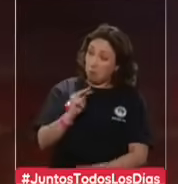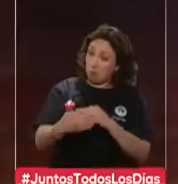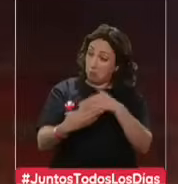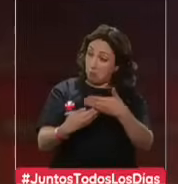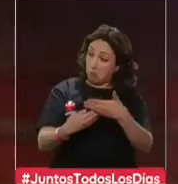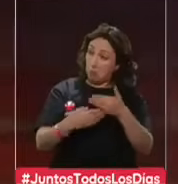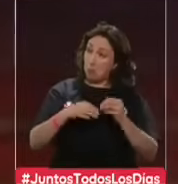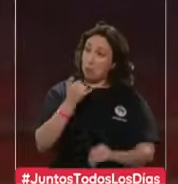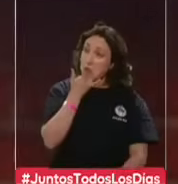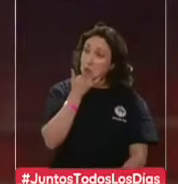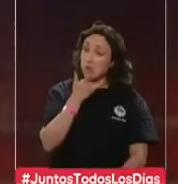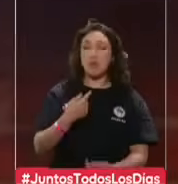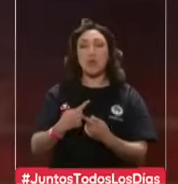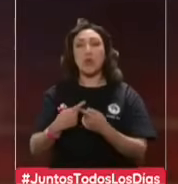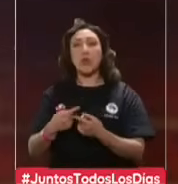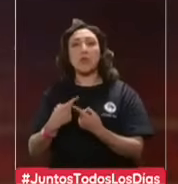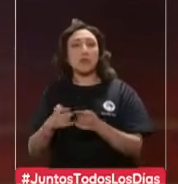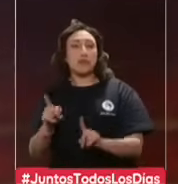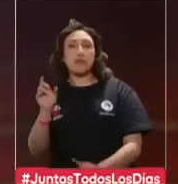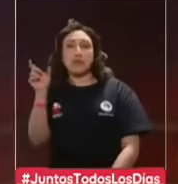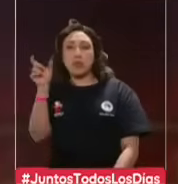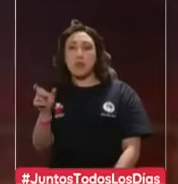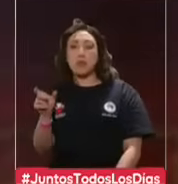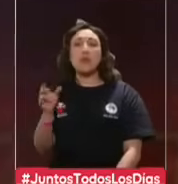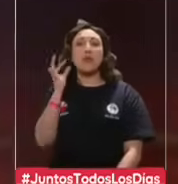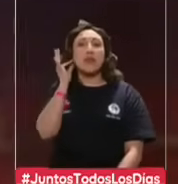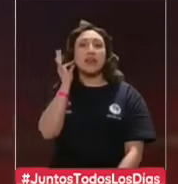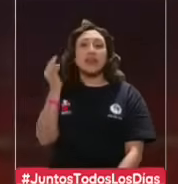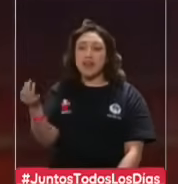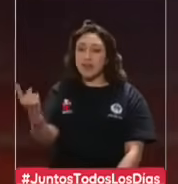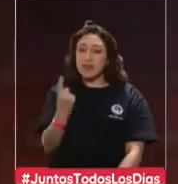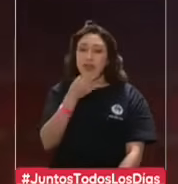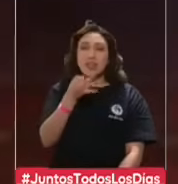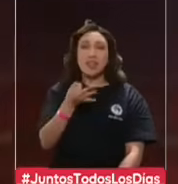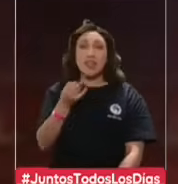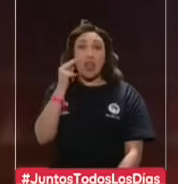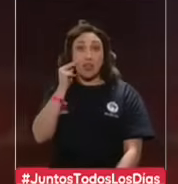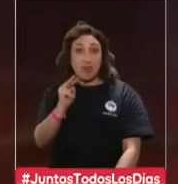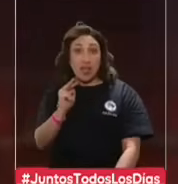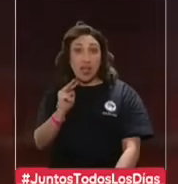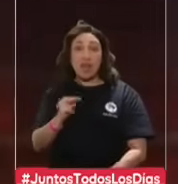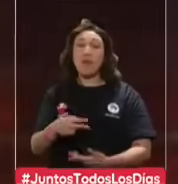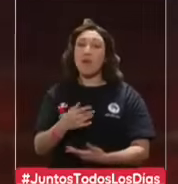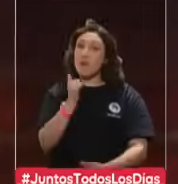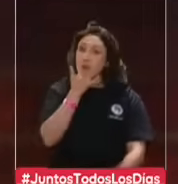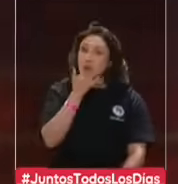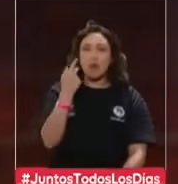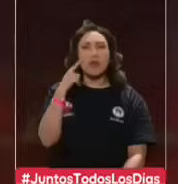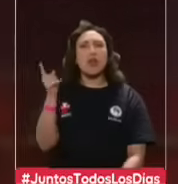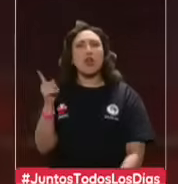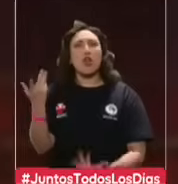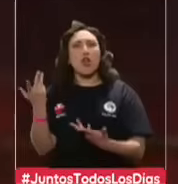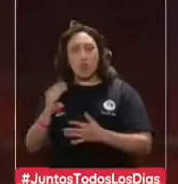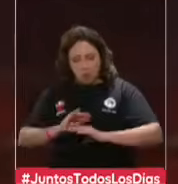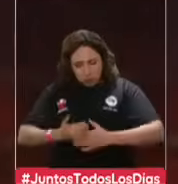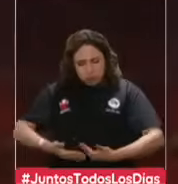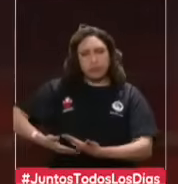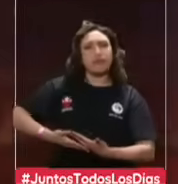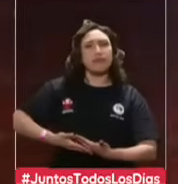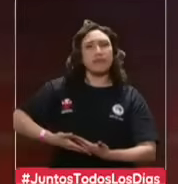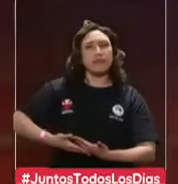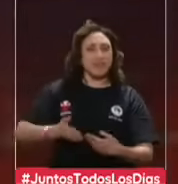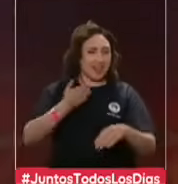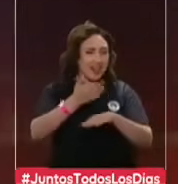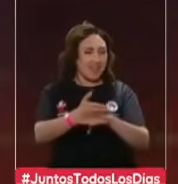esto. Mamá, pues tengo que leer este libro. Veámoslo en YouTube. Mamá, ¿cómo nacen los niños? Veámoslo en RedTube. Ah, digo, ¿por qué? Para que aprenda